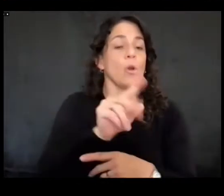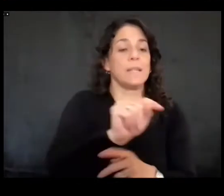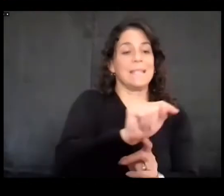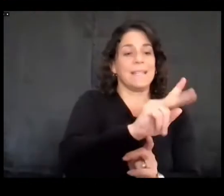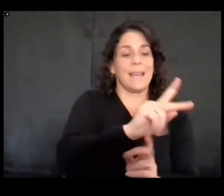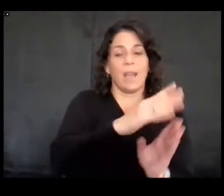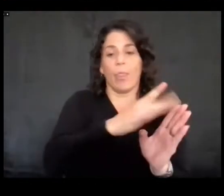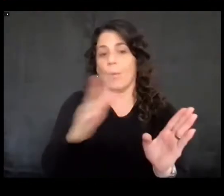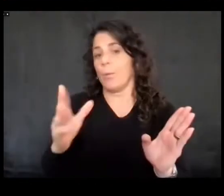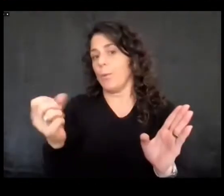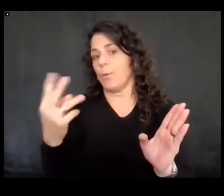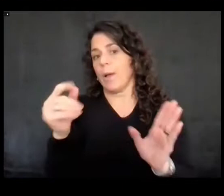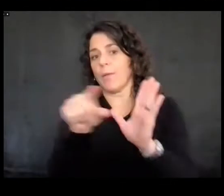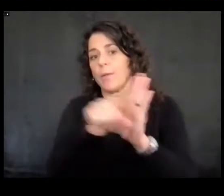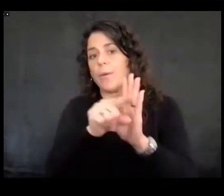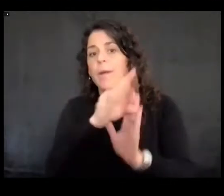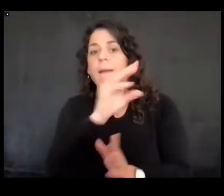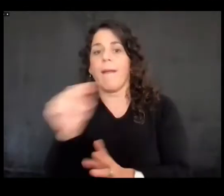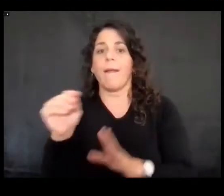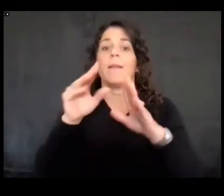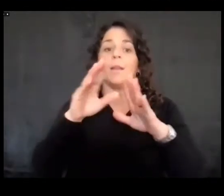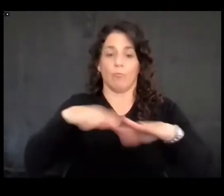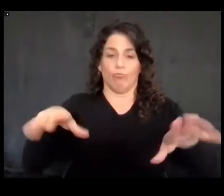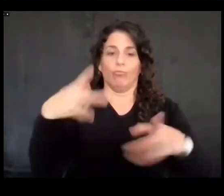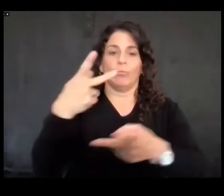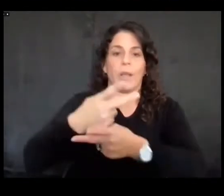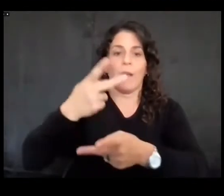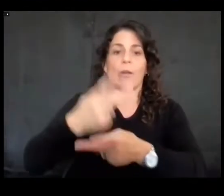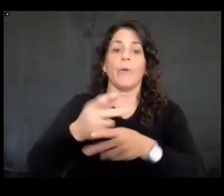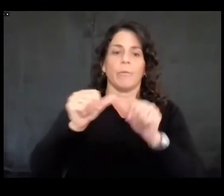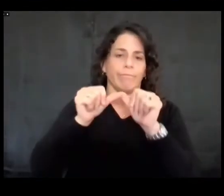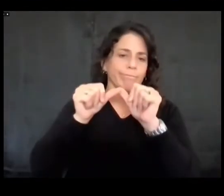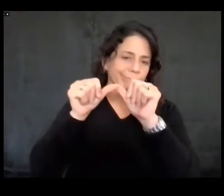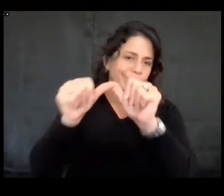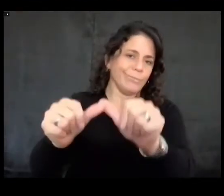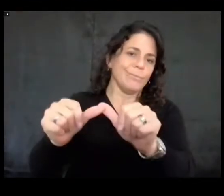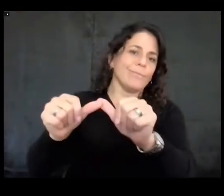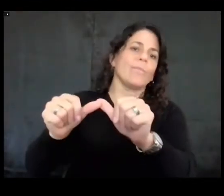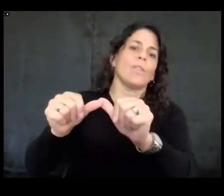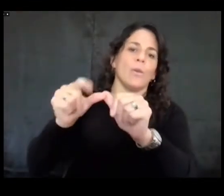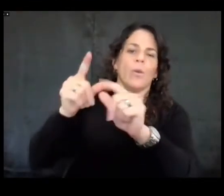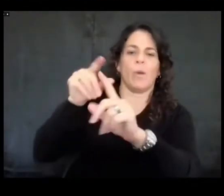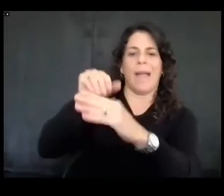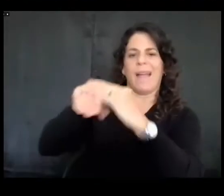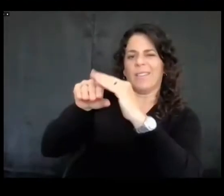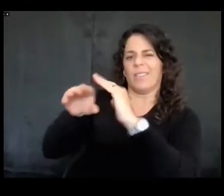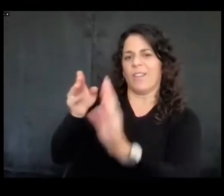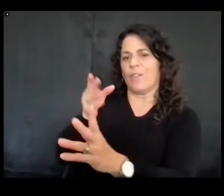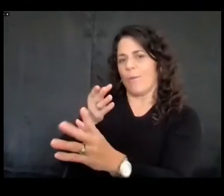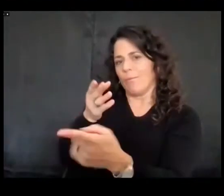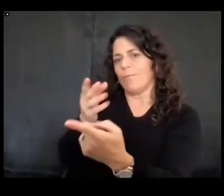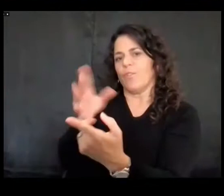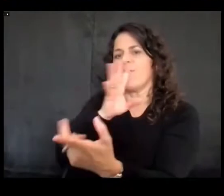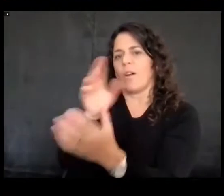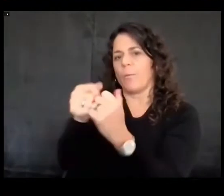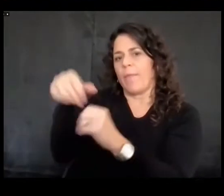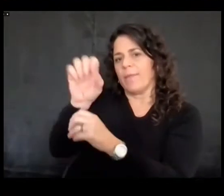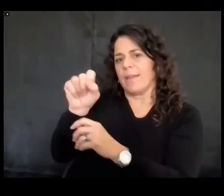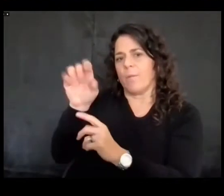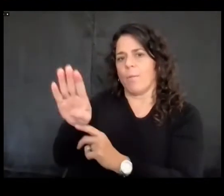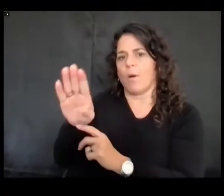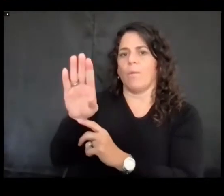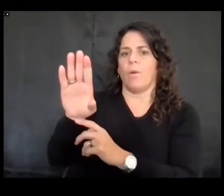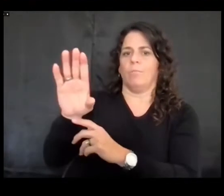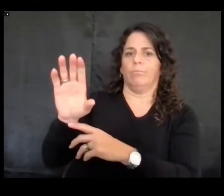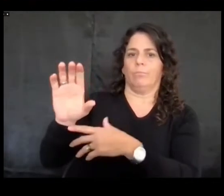kindergarten transición hasta el grado 12 y eso se coordina con la oficina de educación